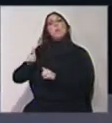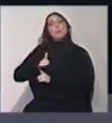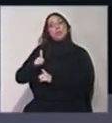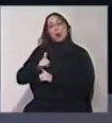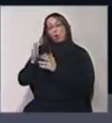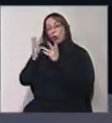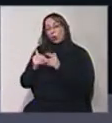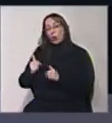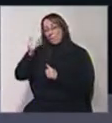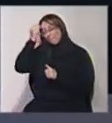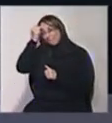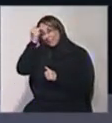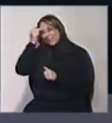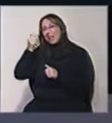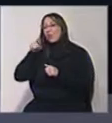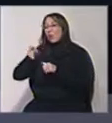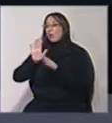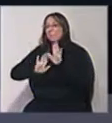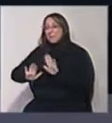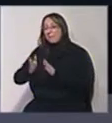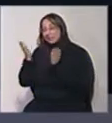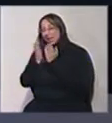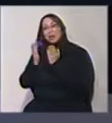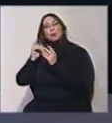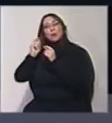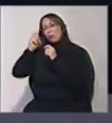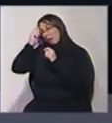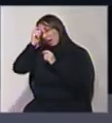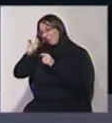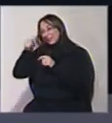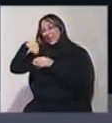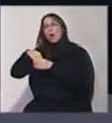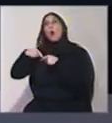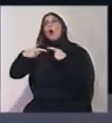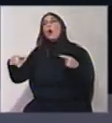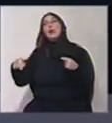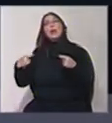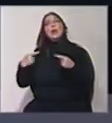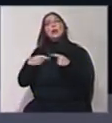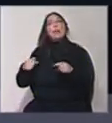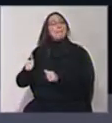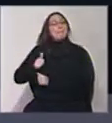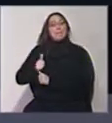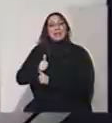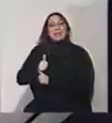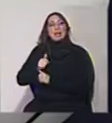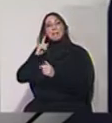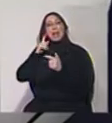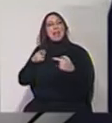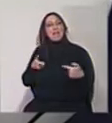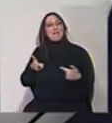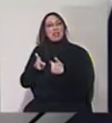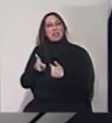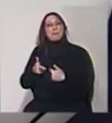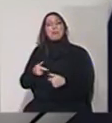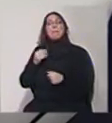organizados, pensados, preparados y armados para otra cosa, el militar está preparado para el enfrentamiento y